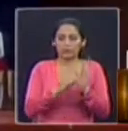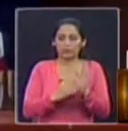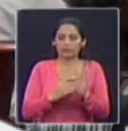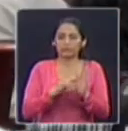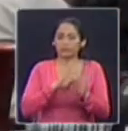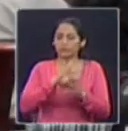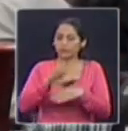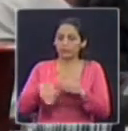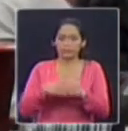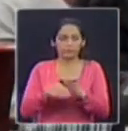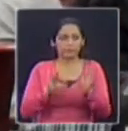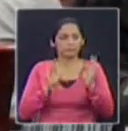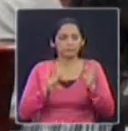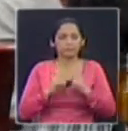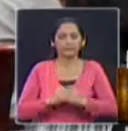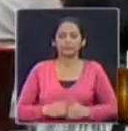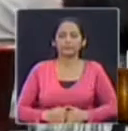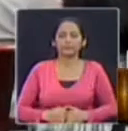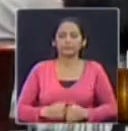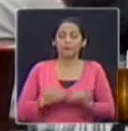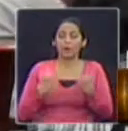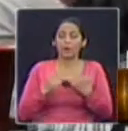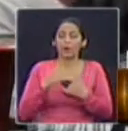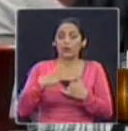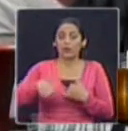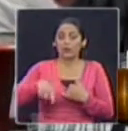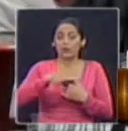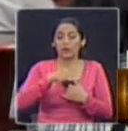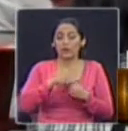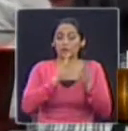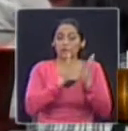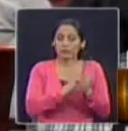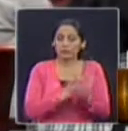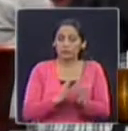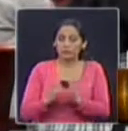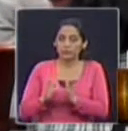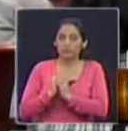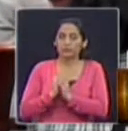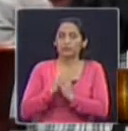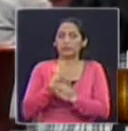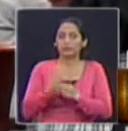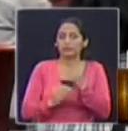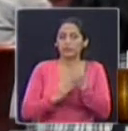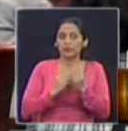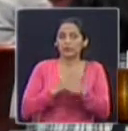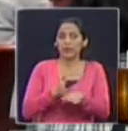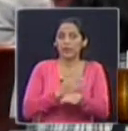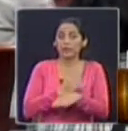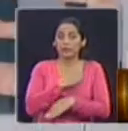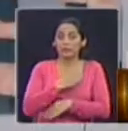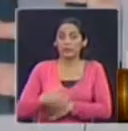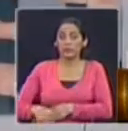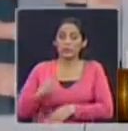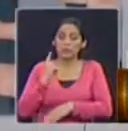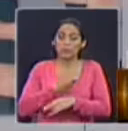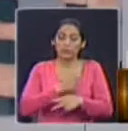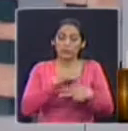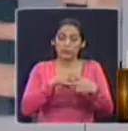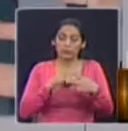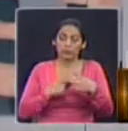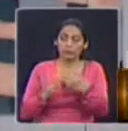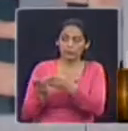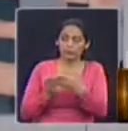ecuatoriana. Por lo que en siguientes días el Pleno del Electoral analizará los decretos ejecutivos para proceder acorde a los